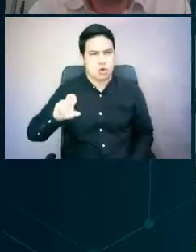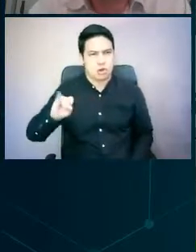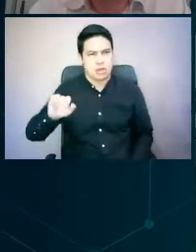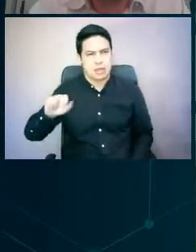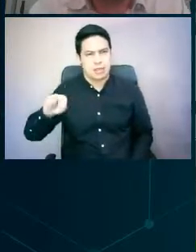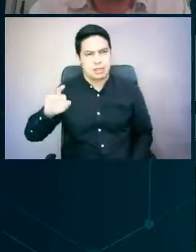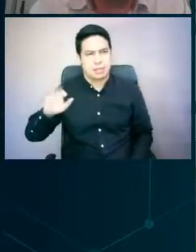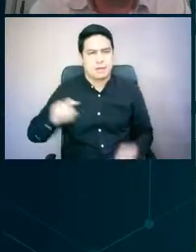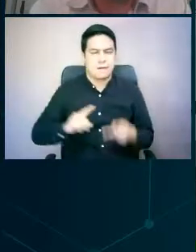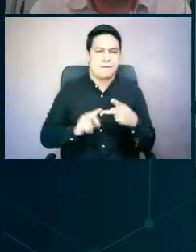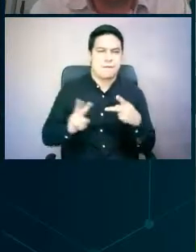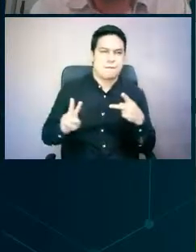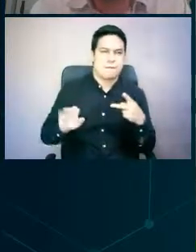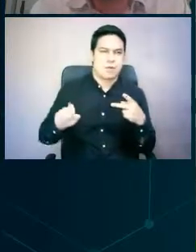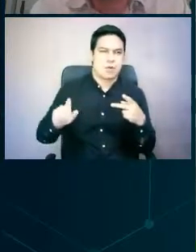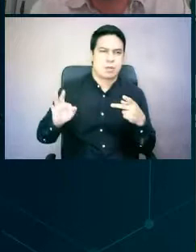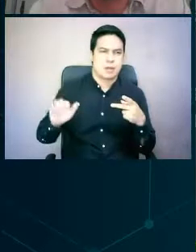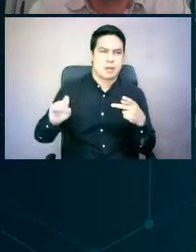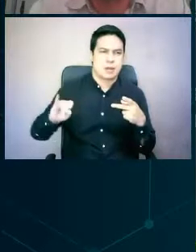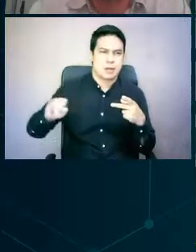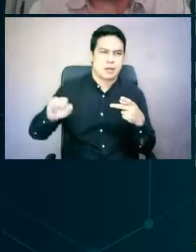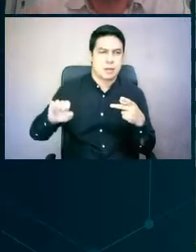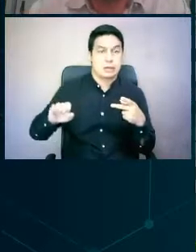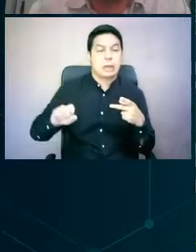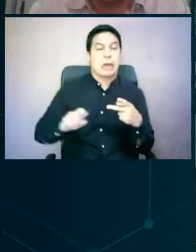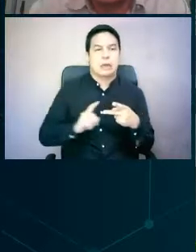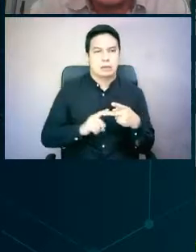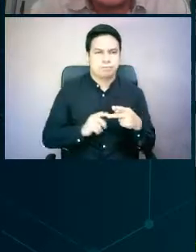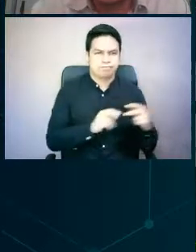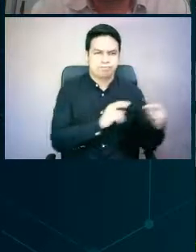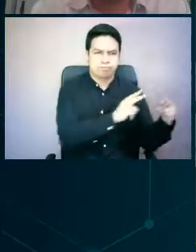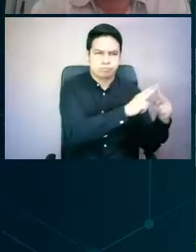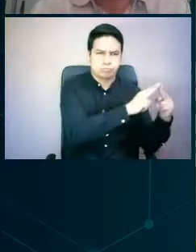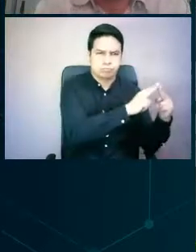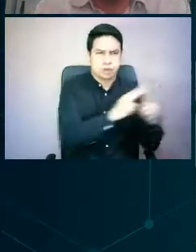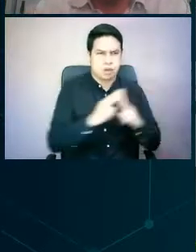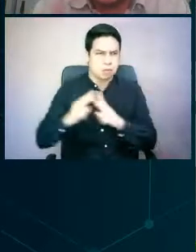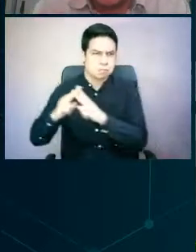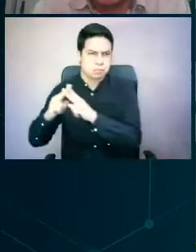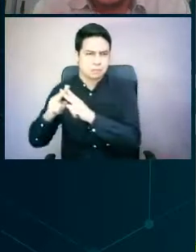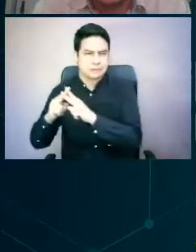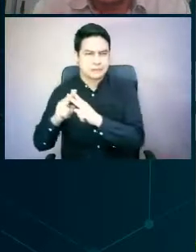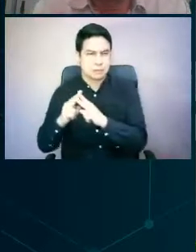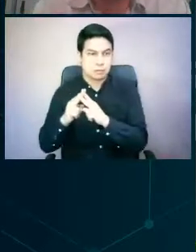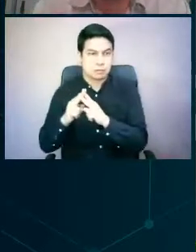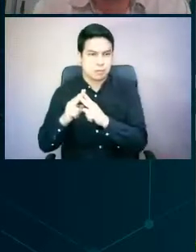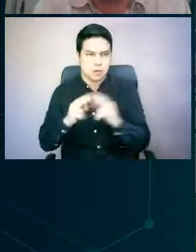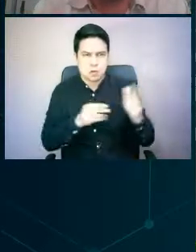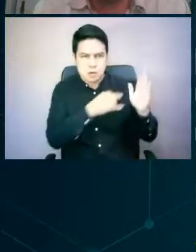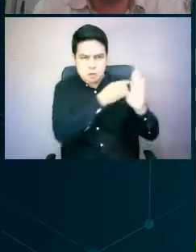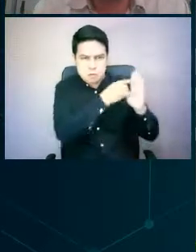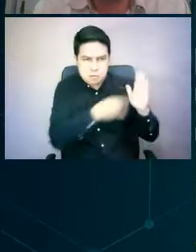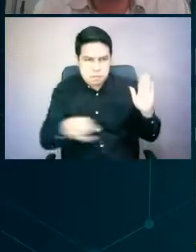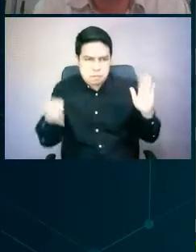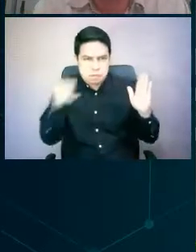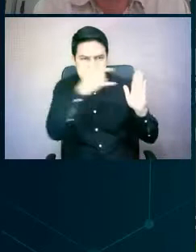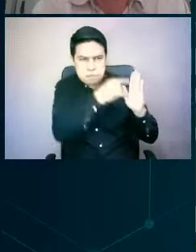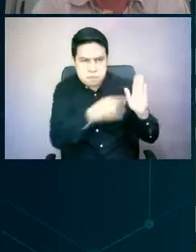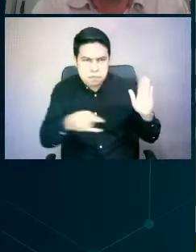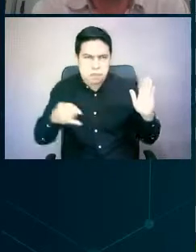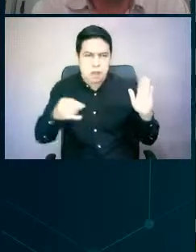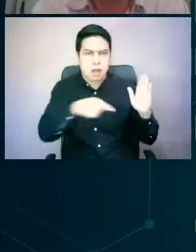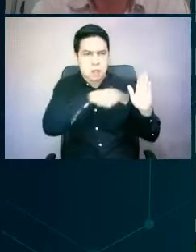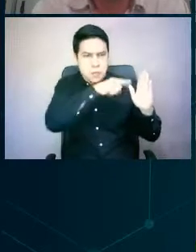subestación Guadalupe y en el extremo de la subestación Porce. Y una vez tenido o una vez calculado esas formas de